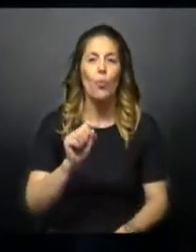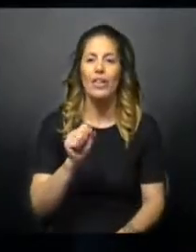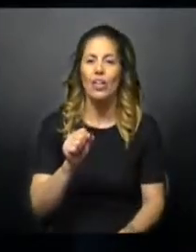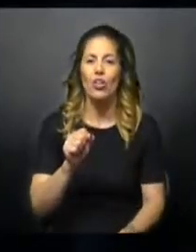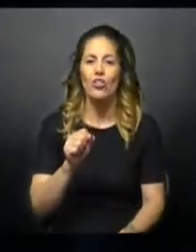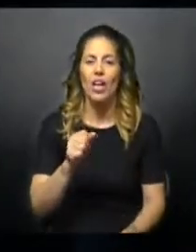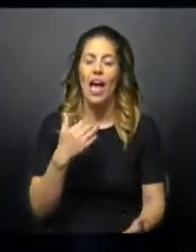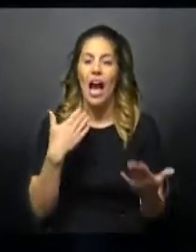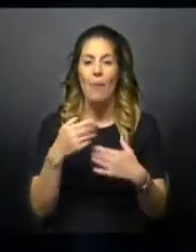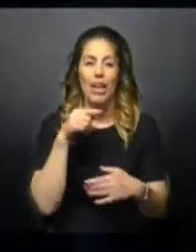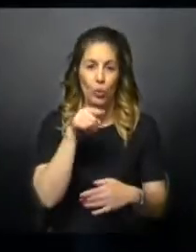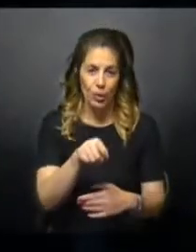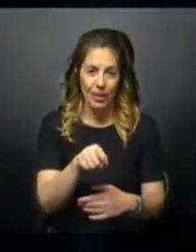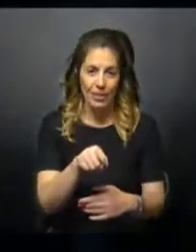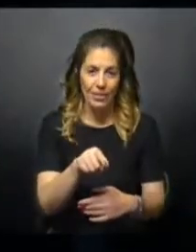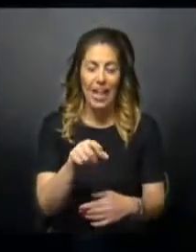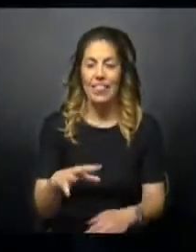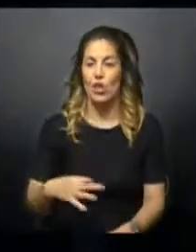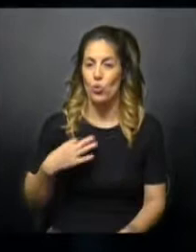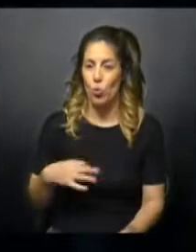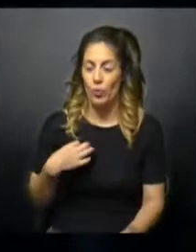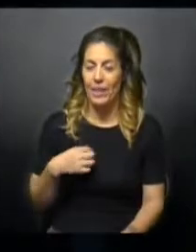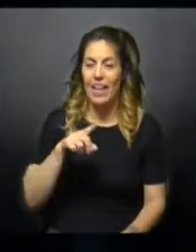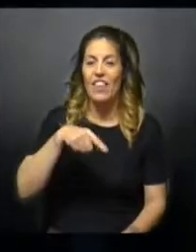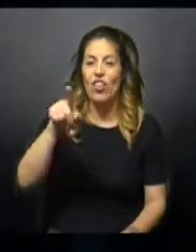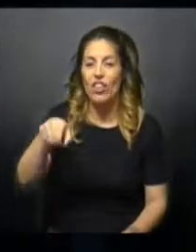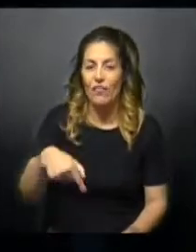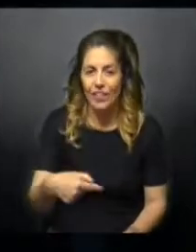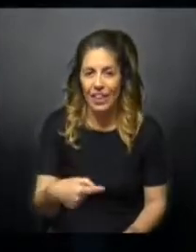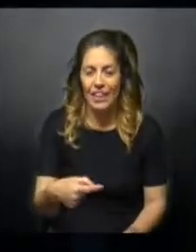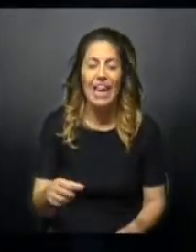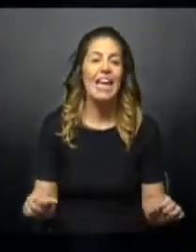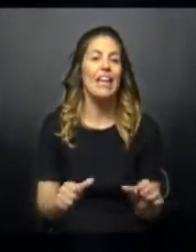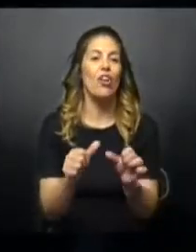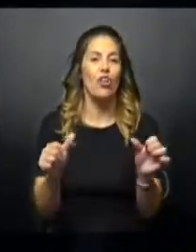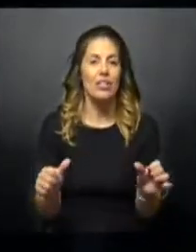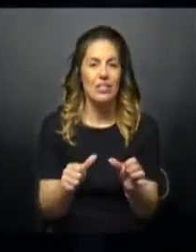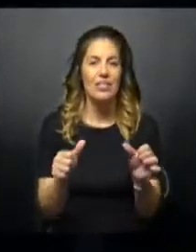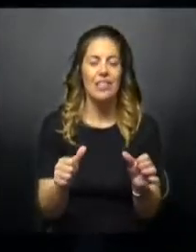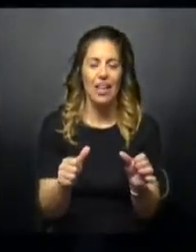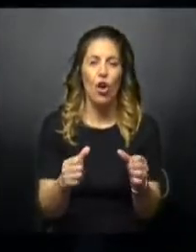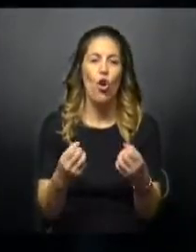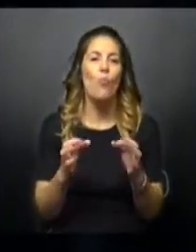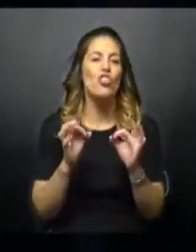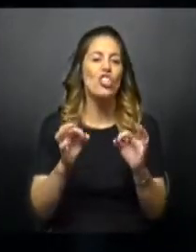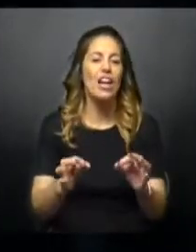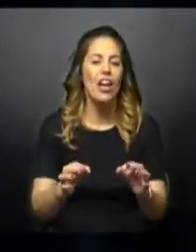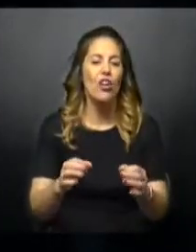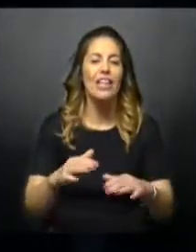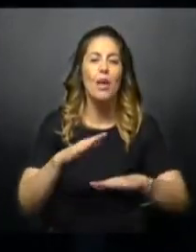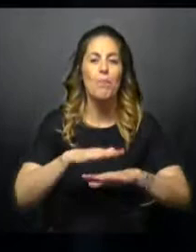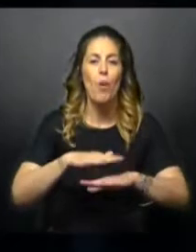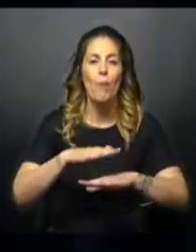hablar un poco de ustedes de su vida de dónde vienen qué fue lo que hicieron Sí cómo llegaron a este punto